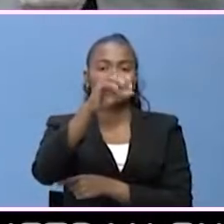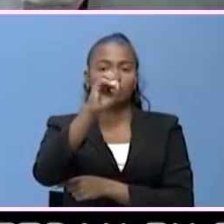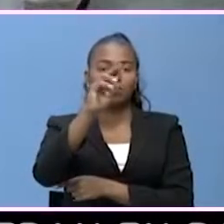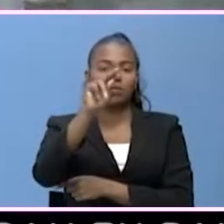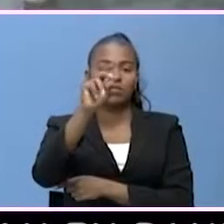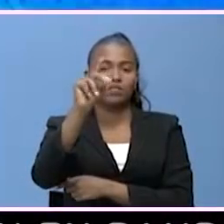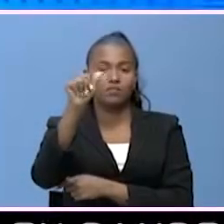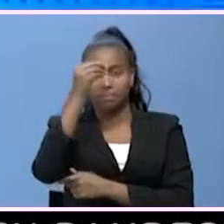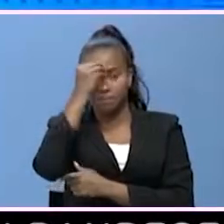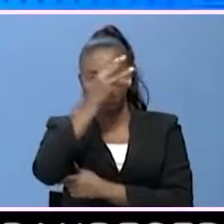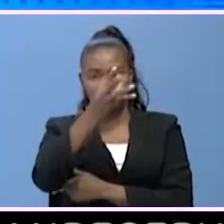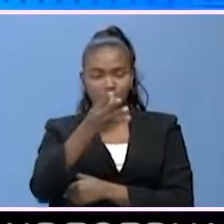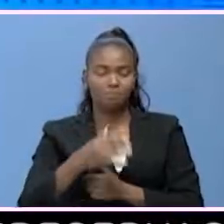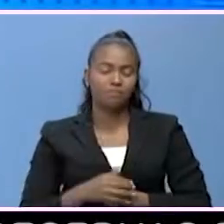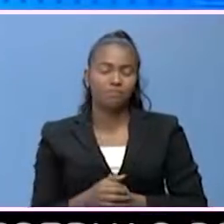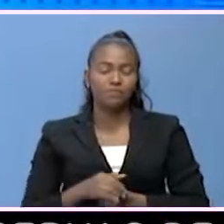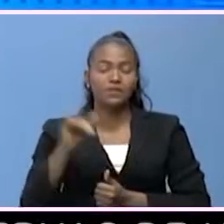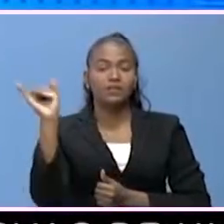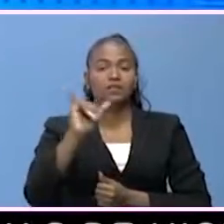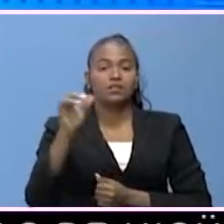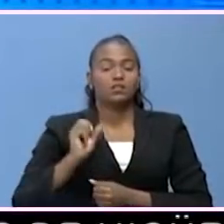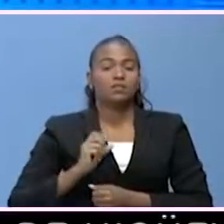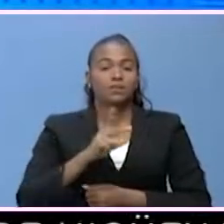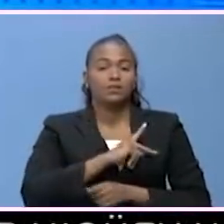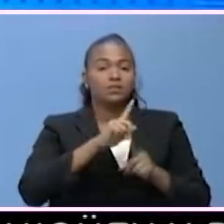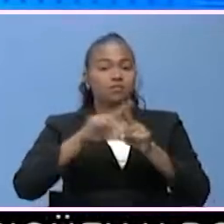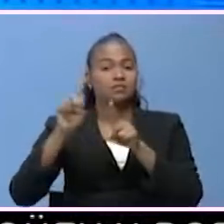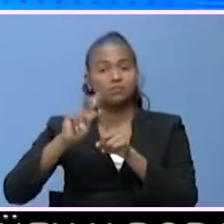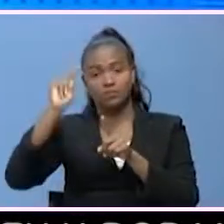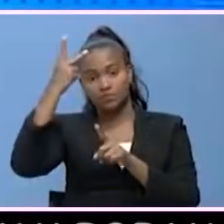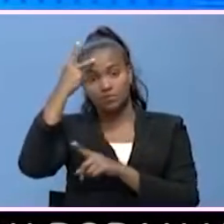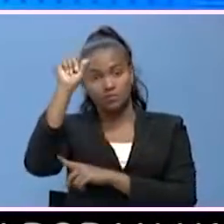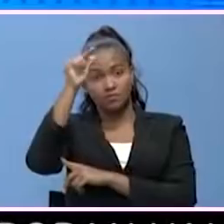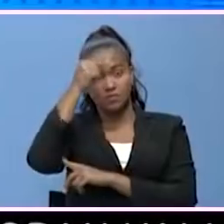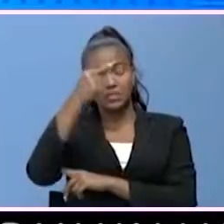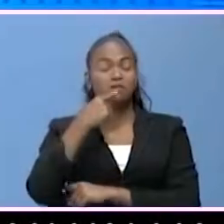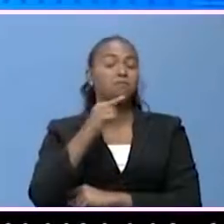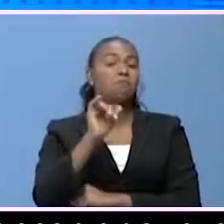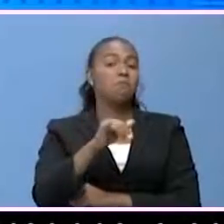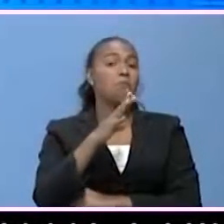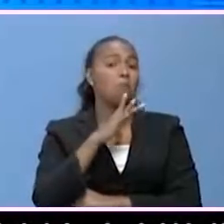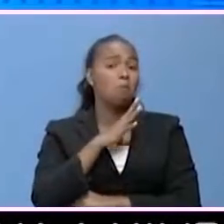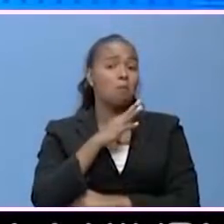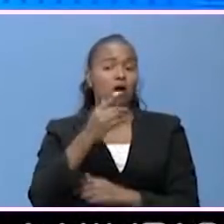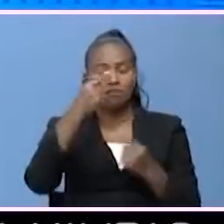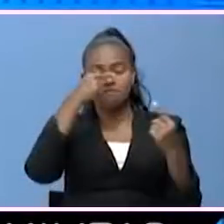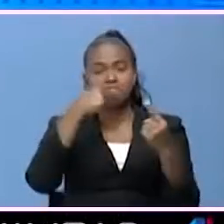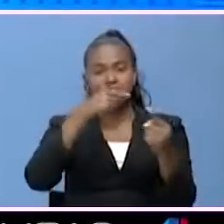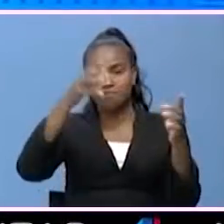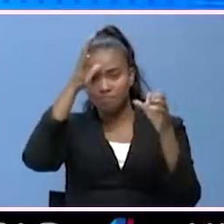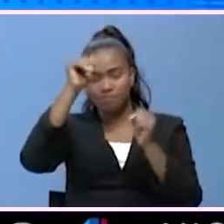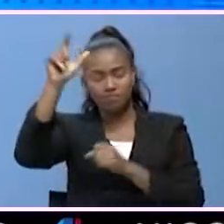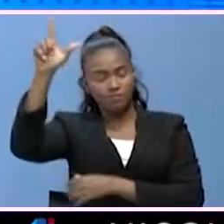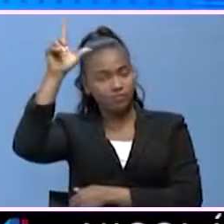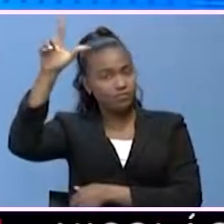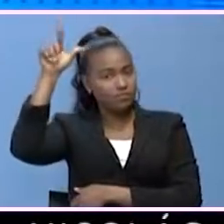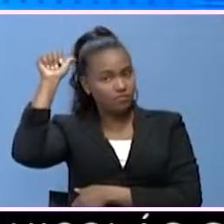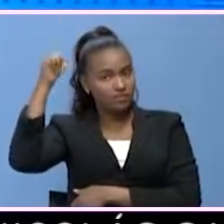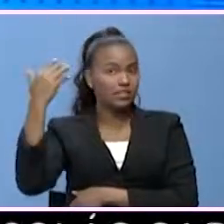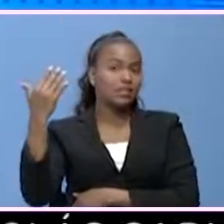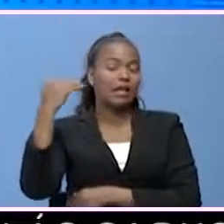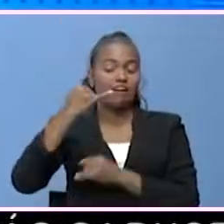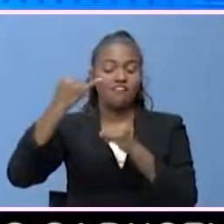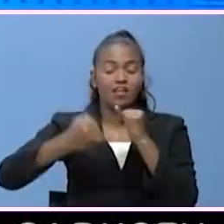Gioconda Paulino. Mientras tanto, diputados de distintos partidos políticos calificaron de esperanzador el anuncio del presidente Luis Abinader de